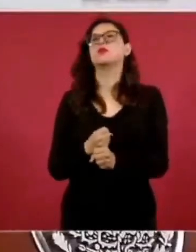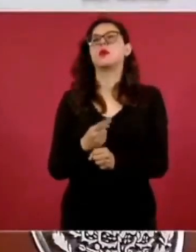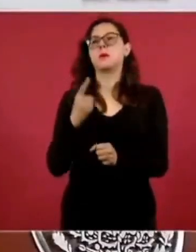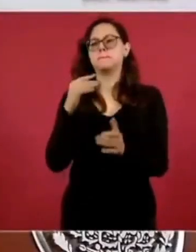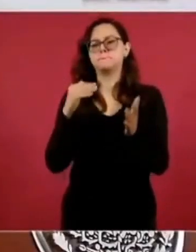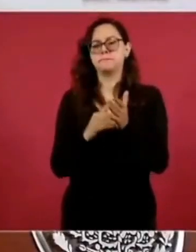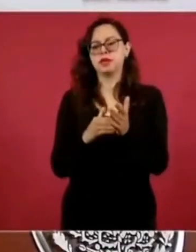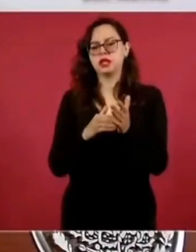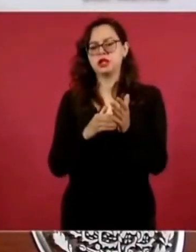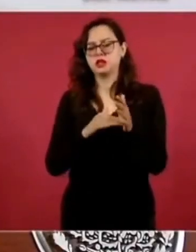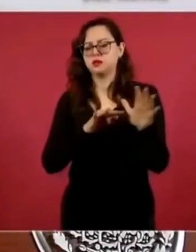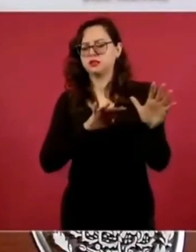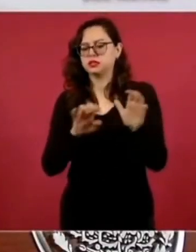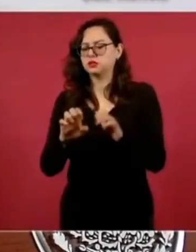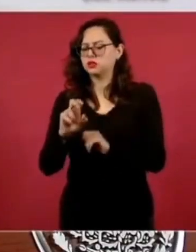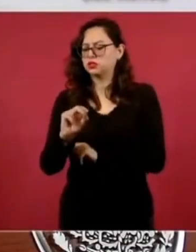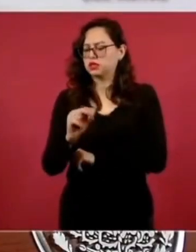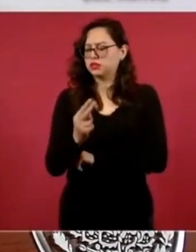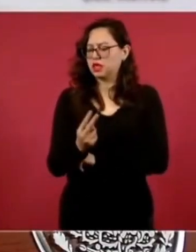1982,